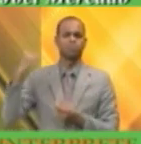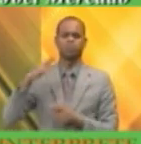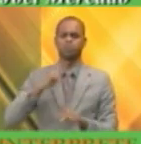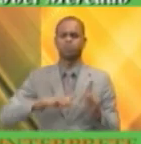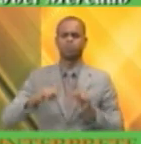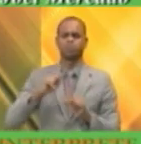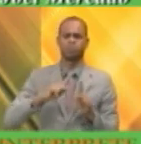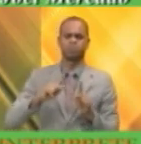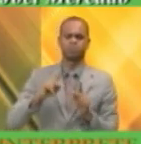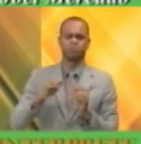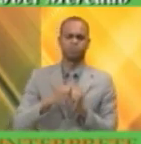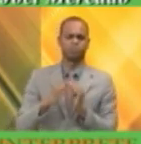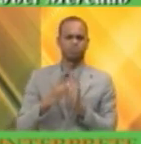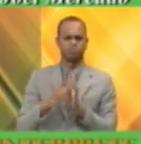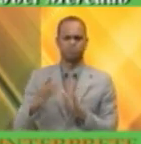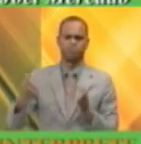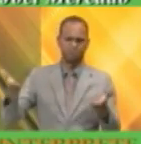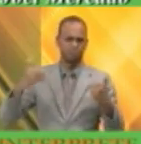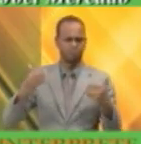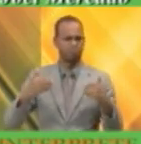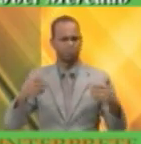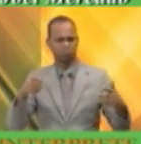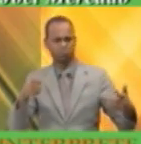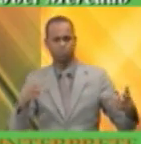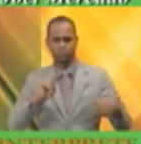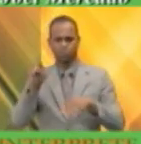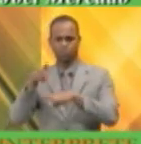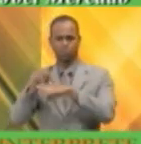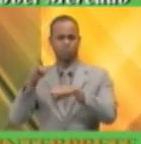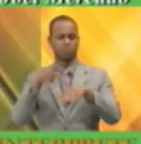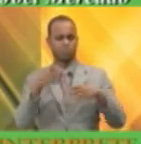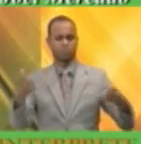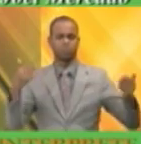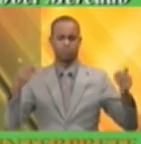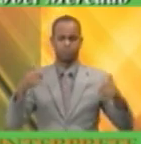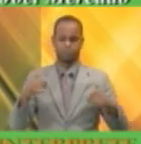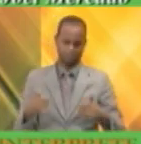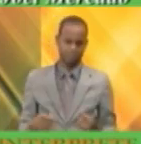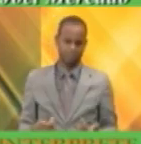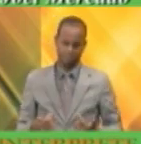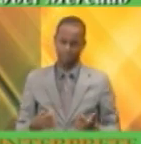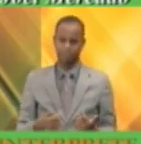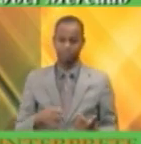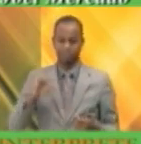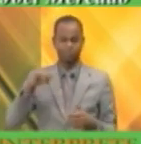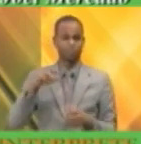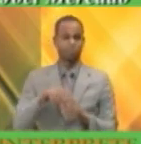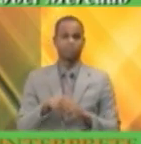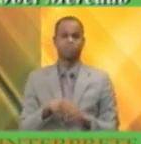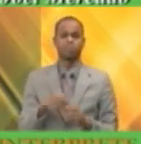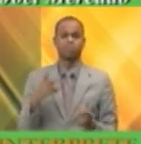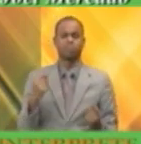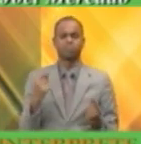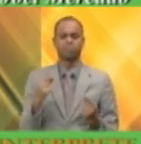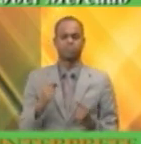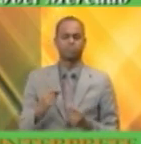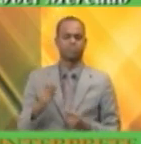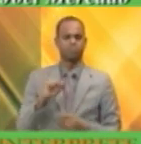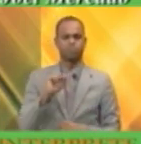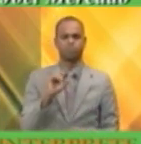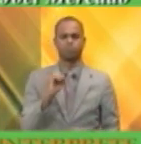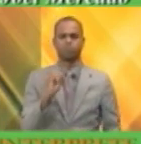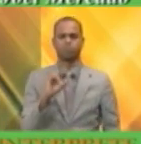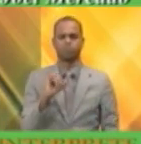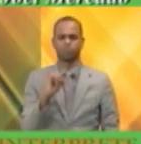con discapacidad. Y ya de esa persona del interior, en Toronto nosotros tuvimos dos